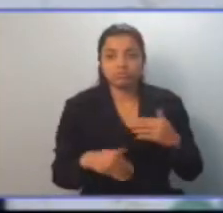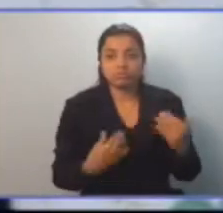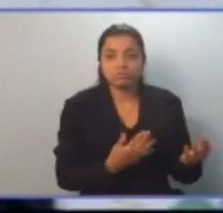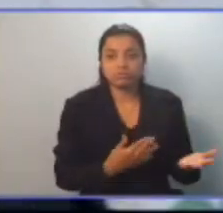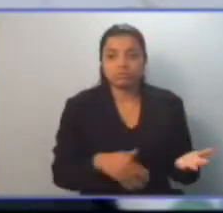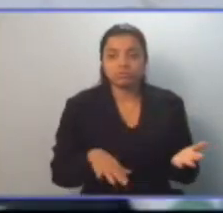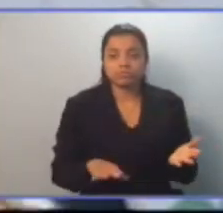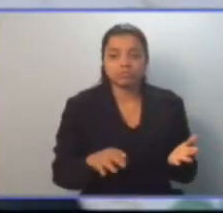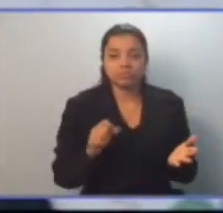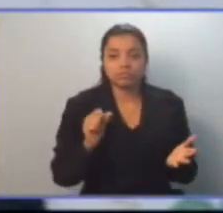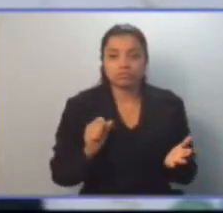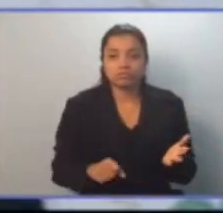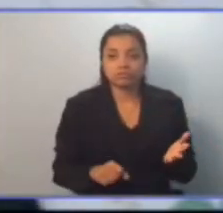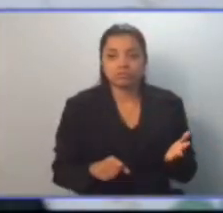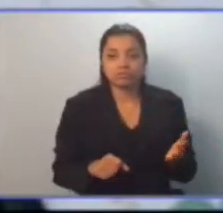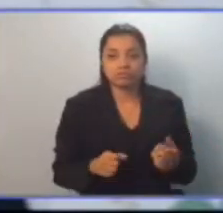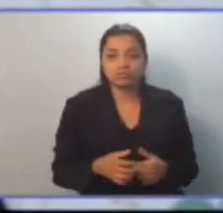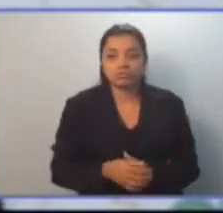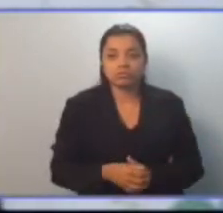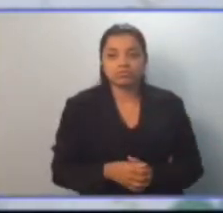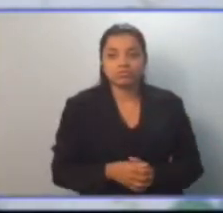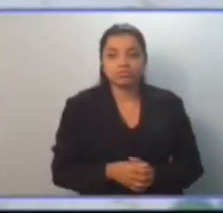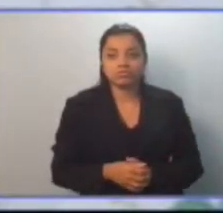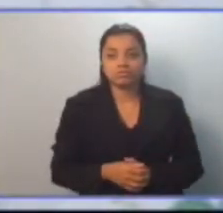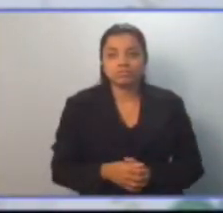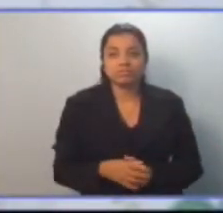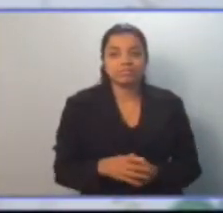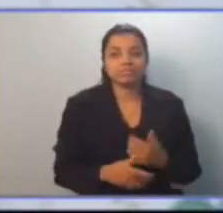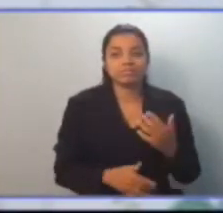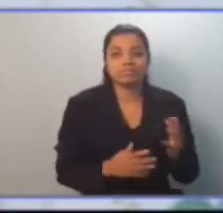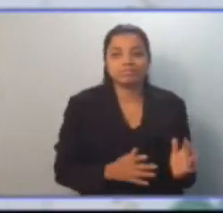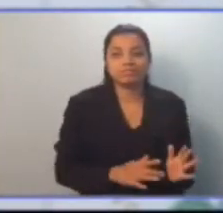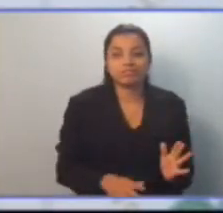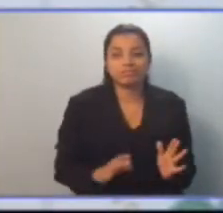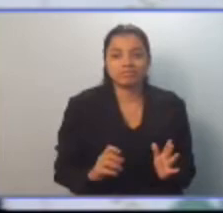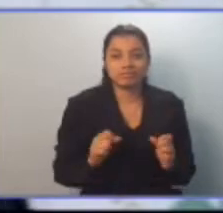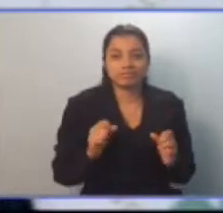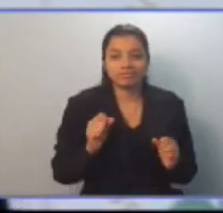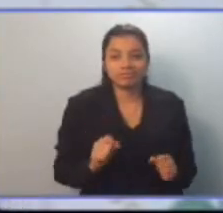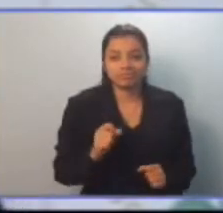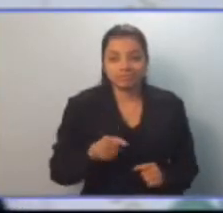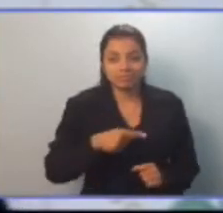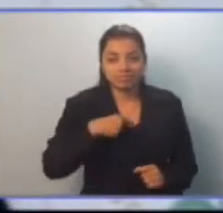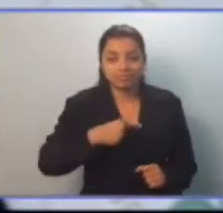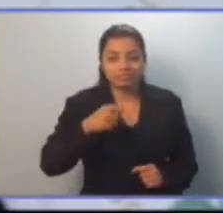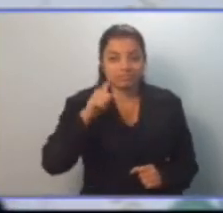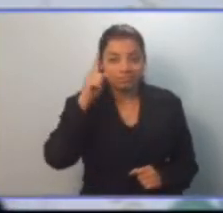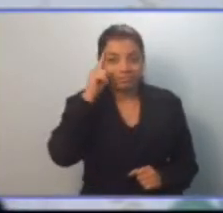mejora dentro del órgano judicial. Y así yo hago dentro de esa propuesta